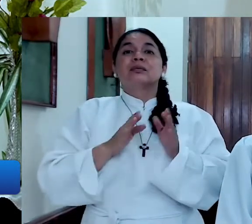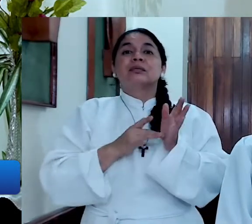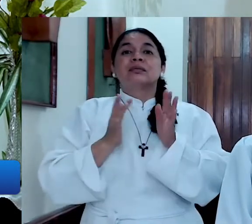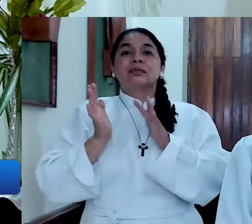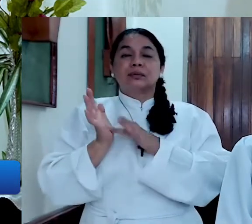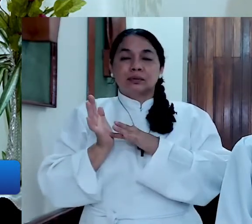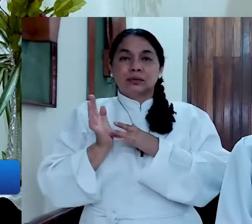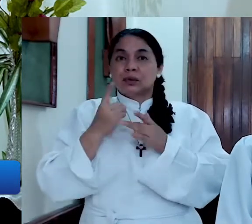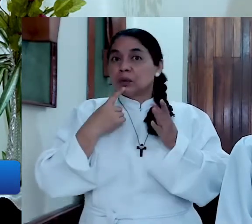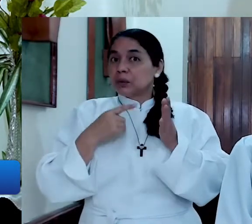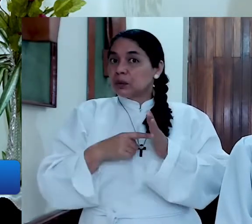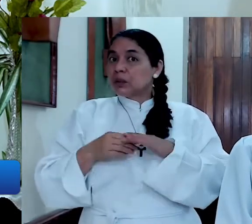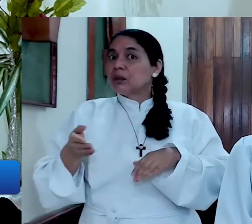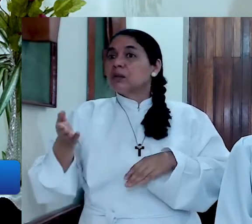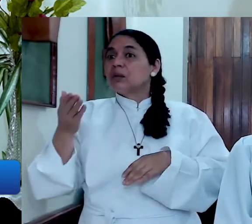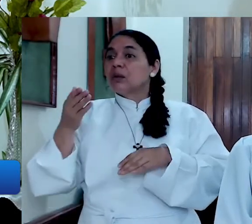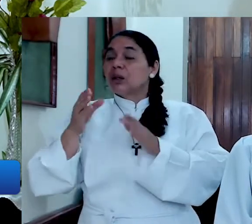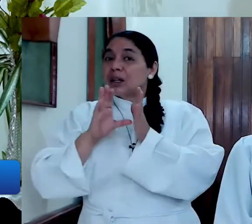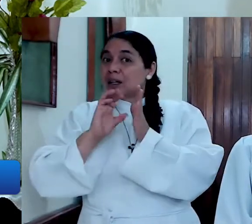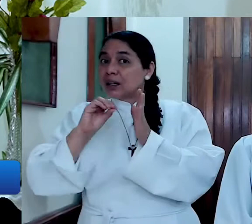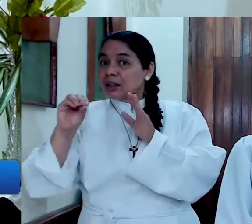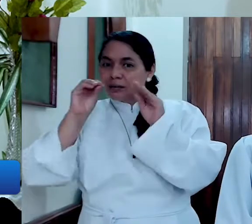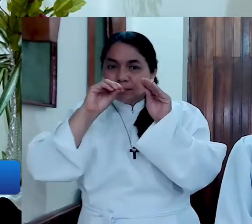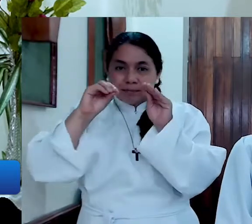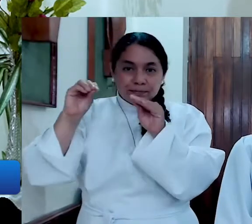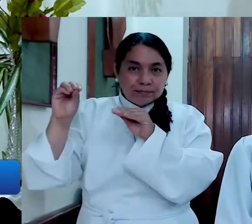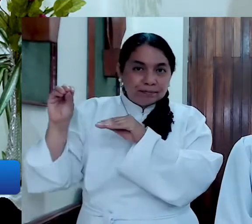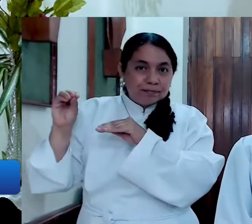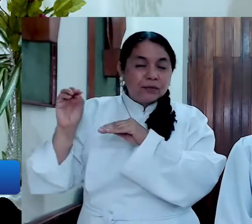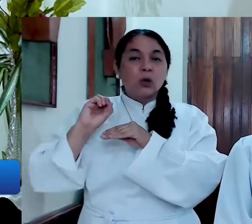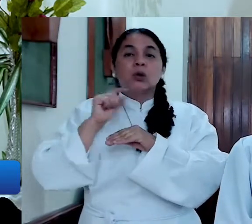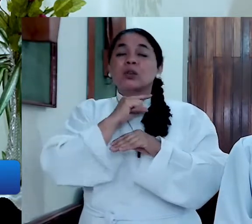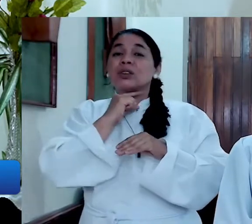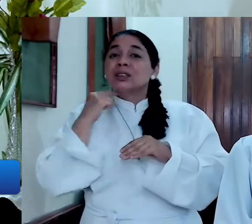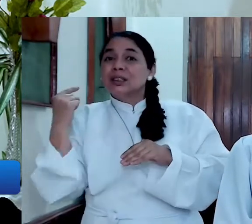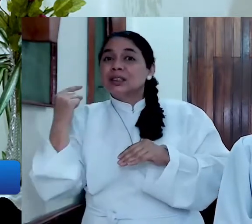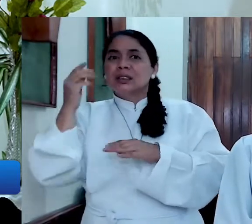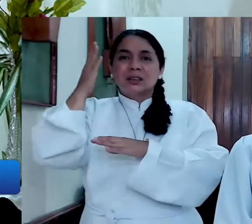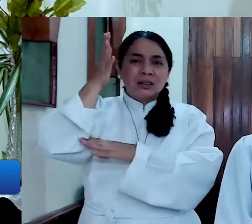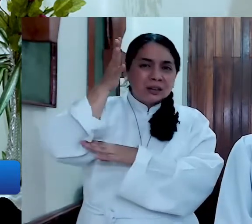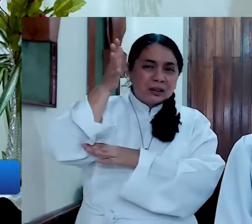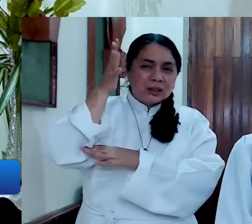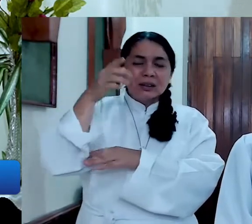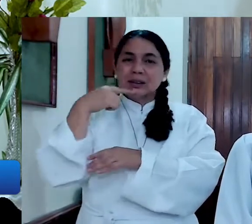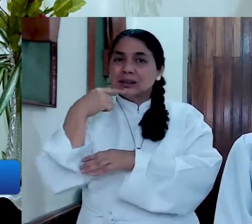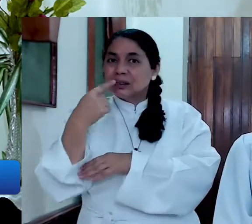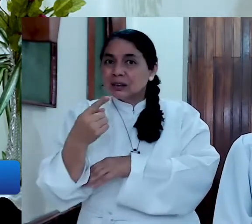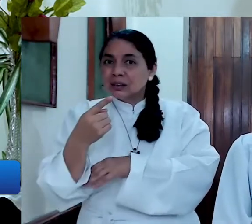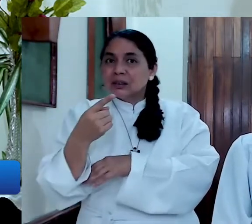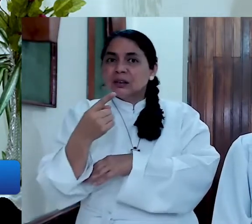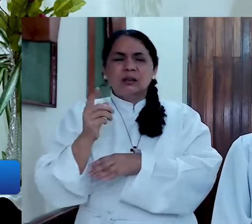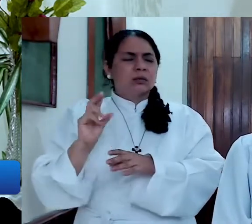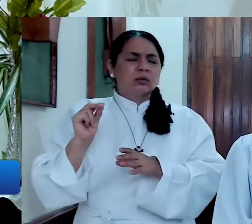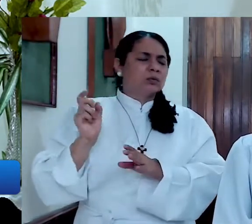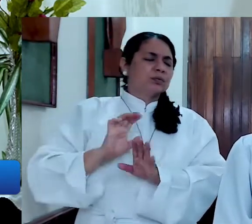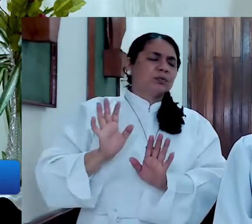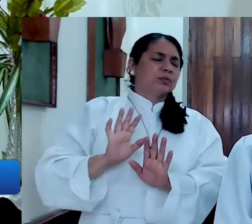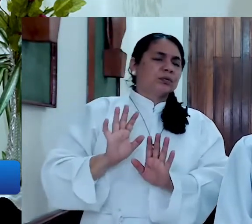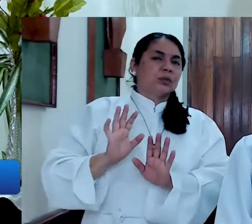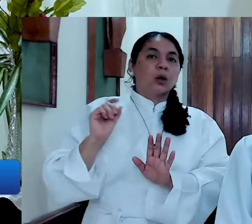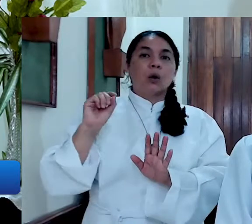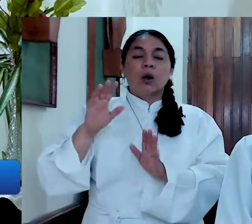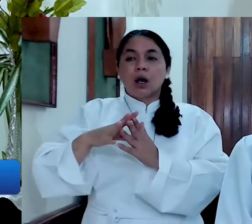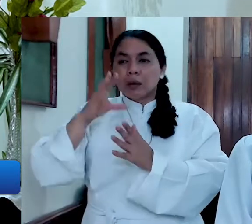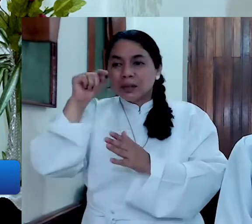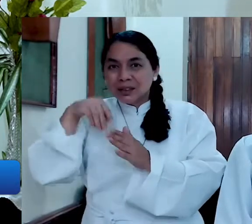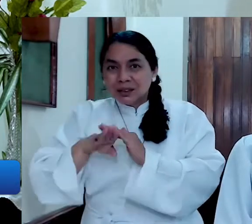que los catequistas nos han enseñado, ni lo que los sacerdotes o los predicadores nos dicen. No basta lo que hemos aprendido en la